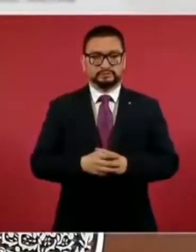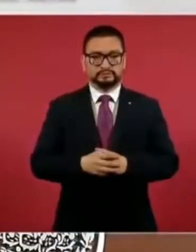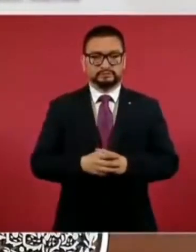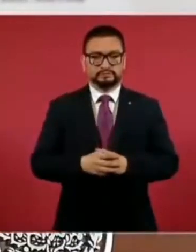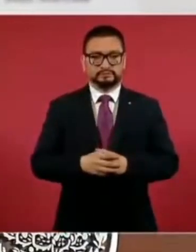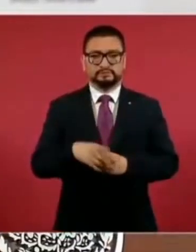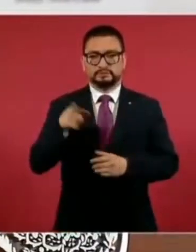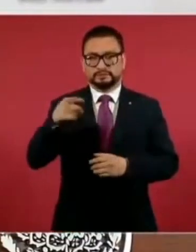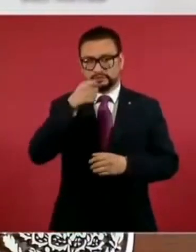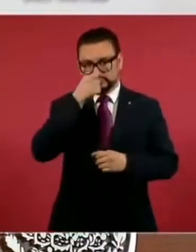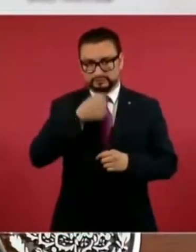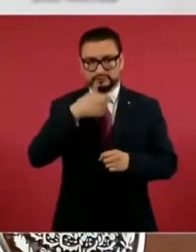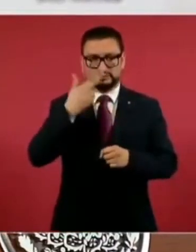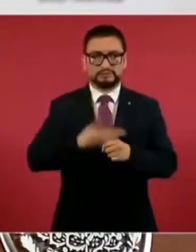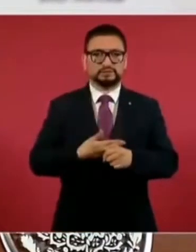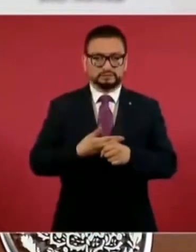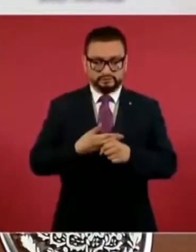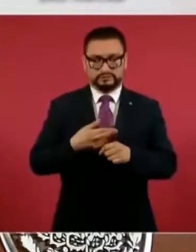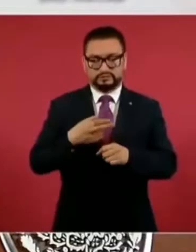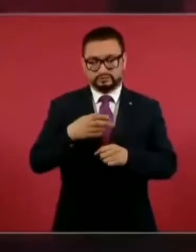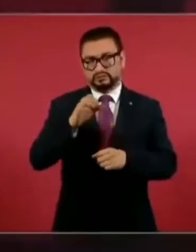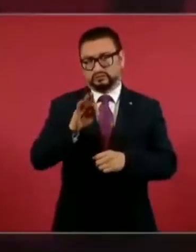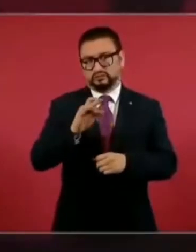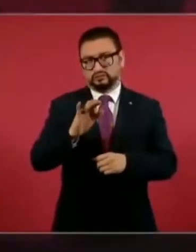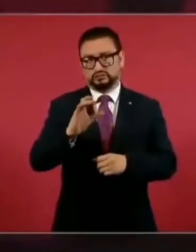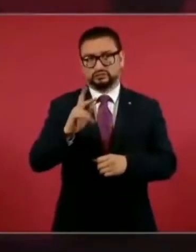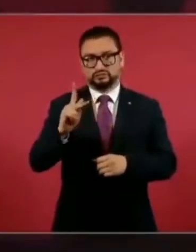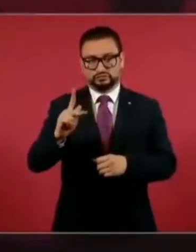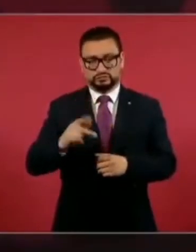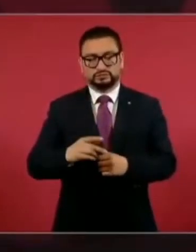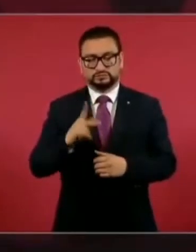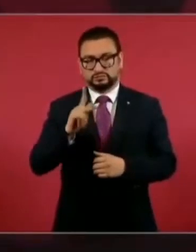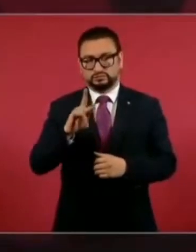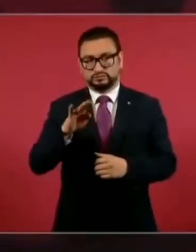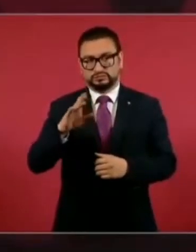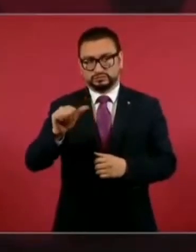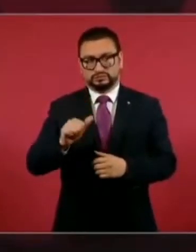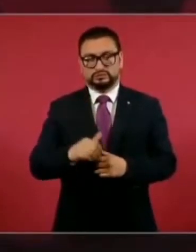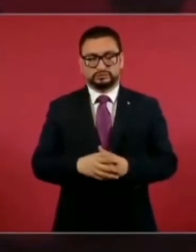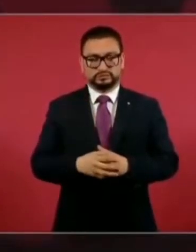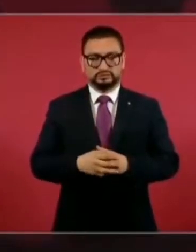el secretario de la Función Pública. Pero es un caso